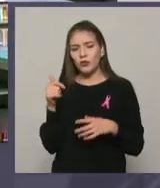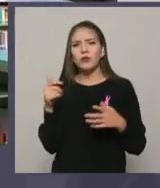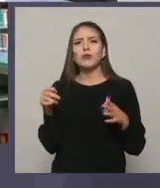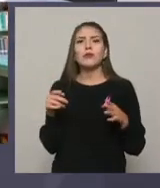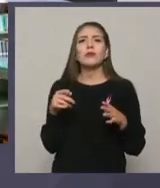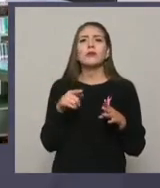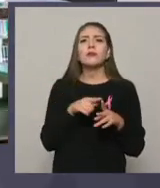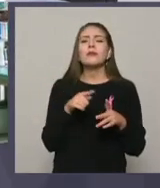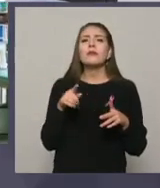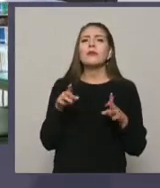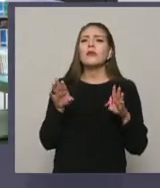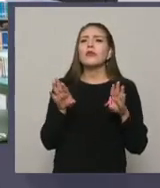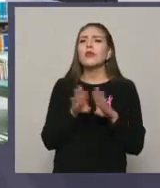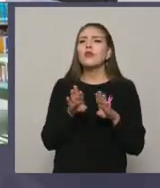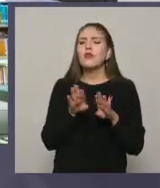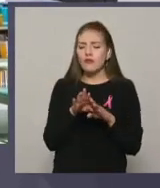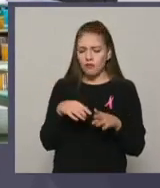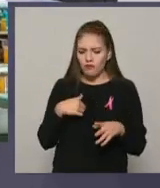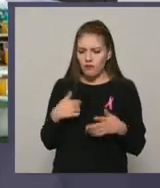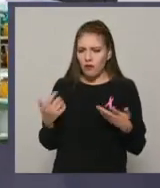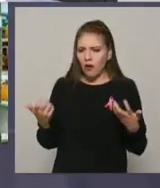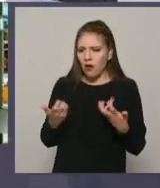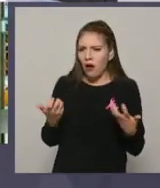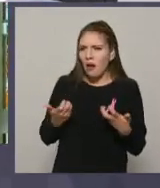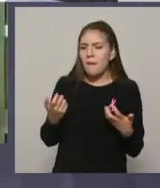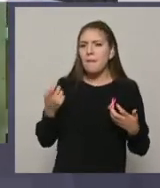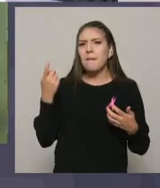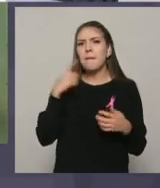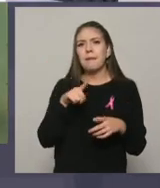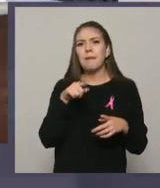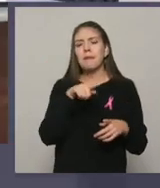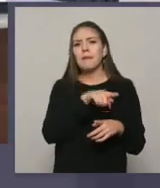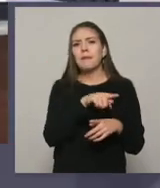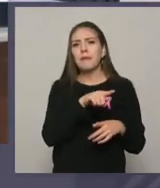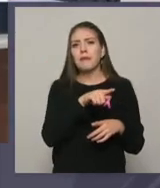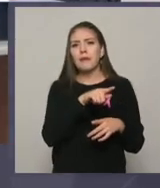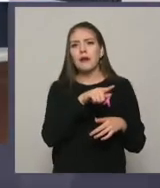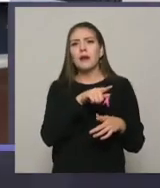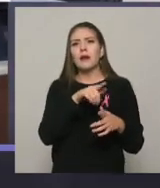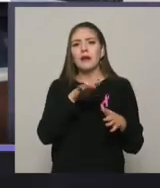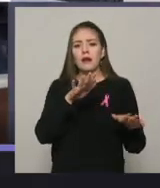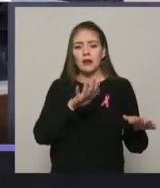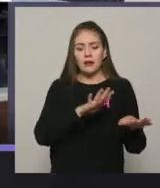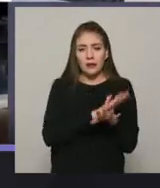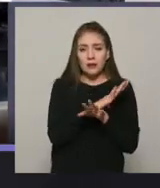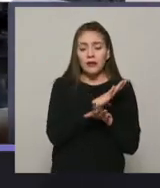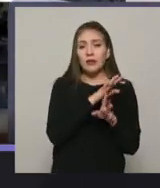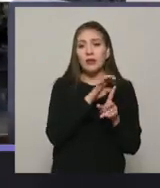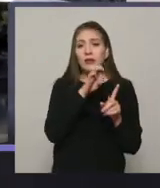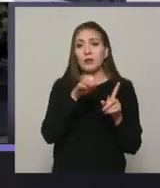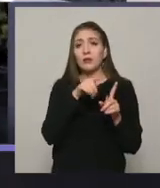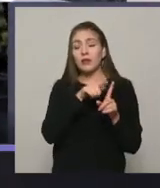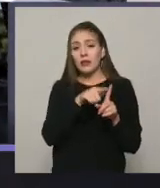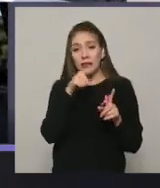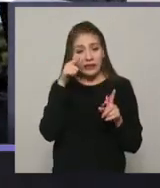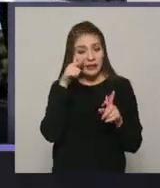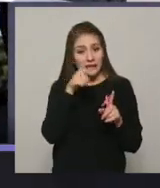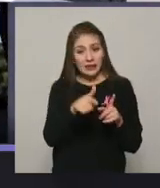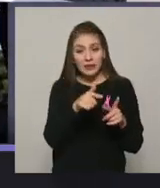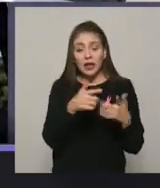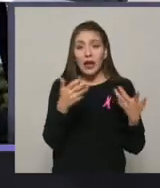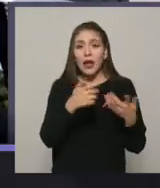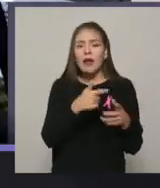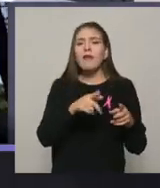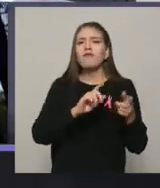lista, es cómo hago para transformar en valor lo que se descubre o se desarrolla en México, es decir, nuestro